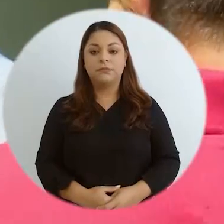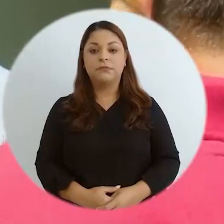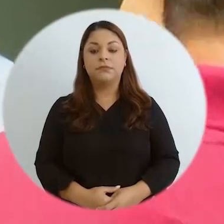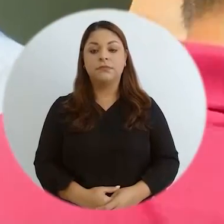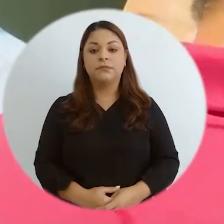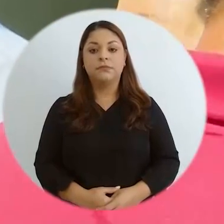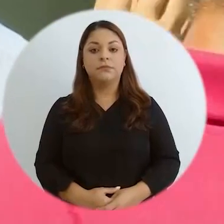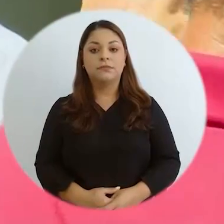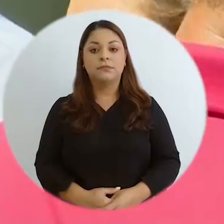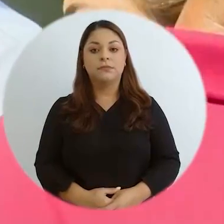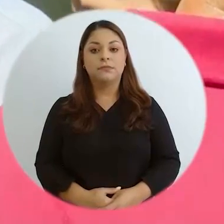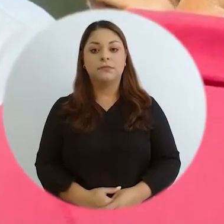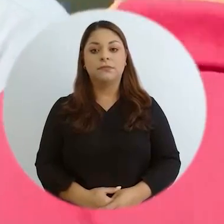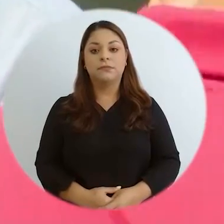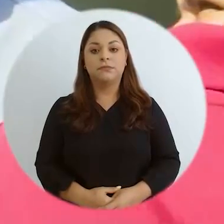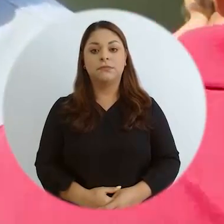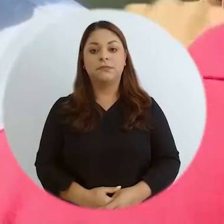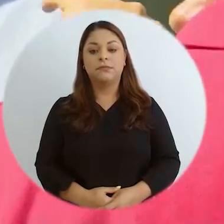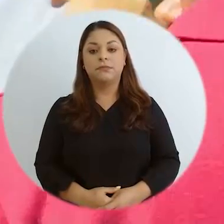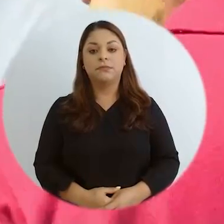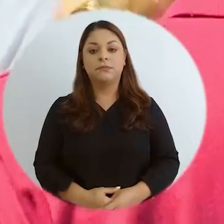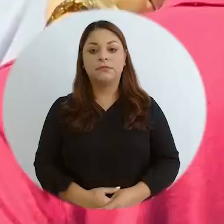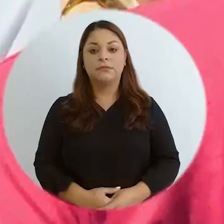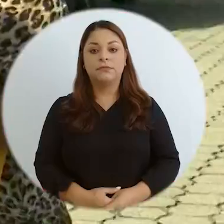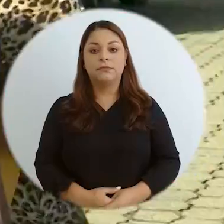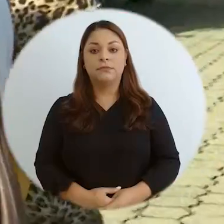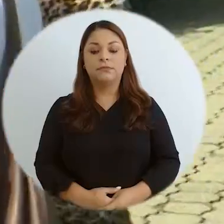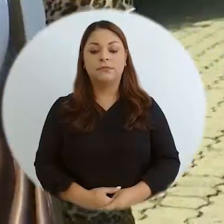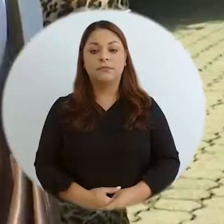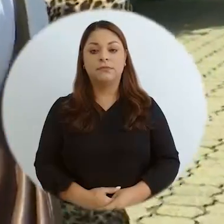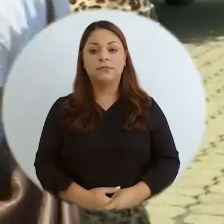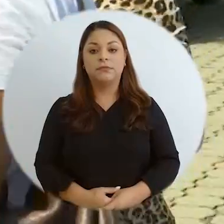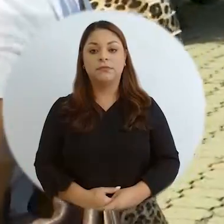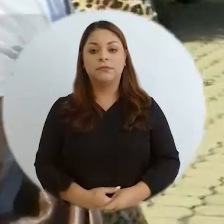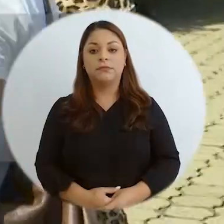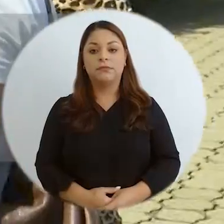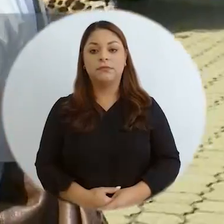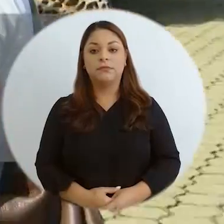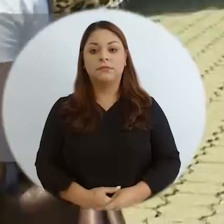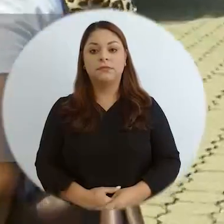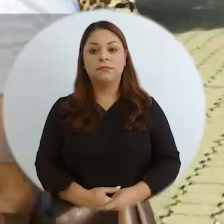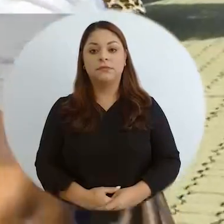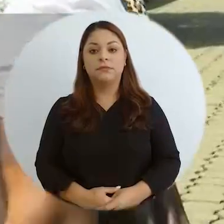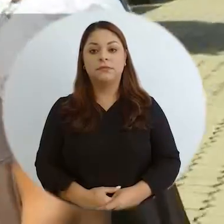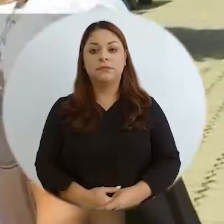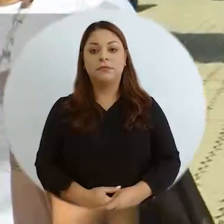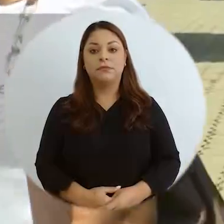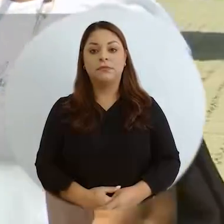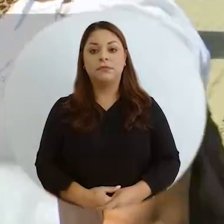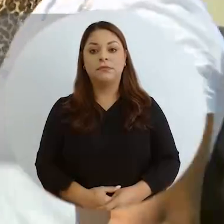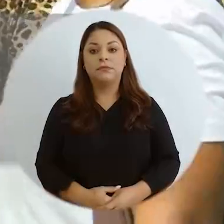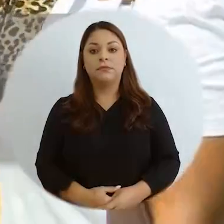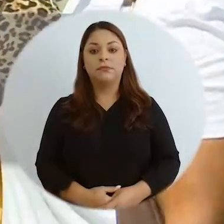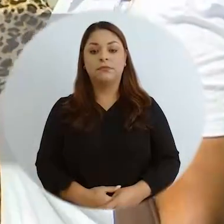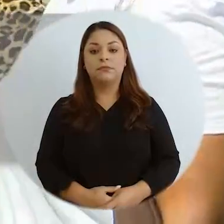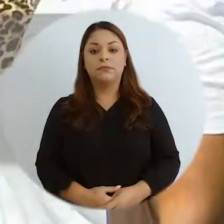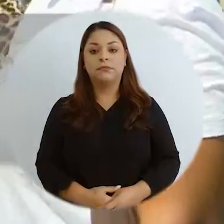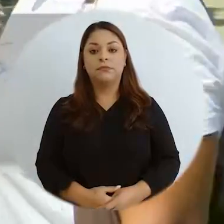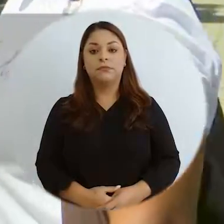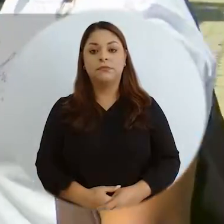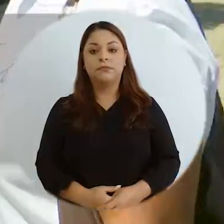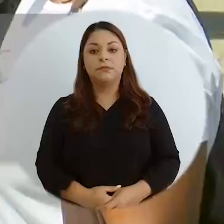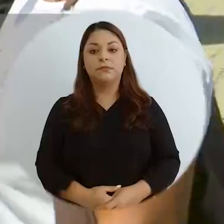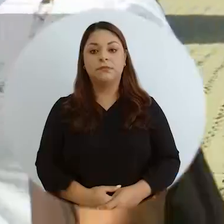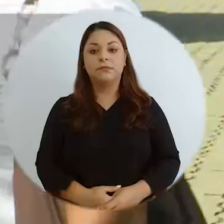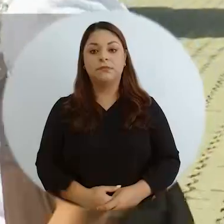con la Contraloría General de la República y el otro es la salida del ministro Amador. Ambos hechos se transmitieron por redes